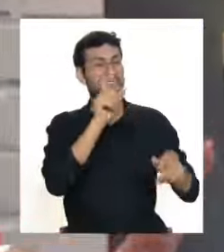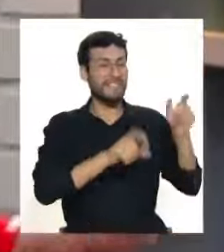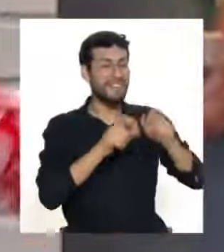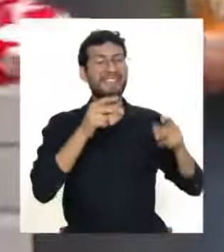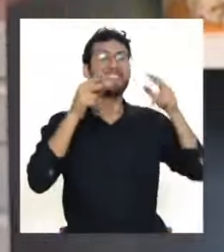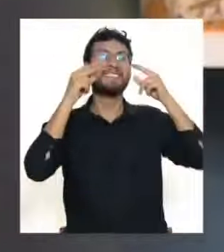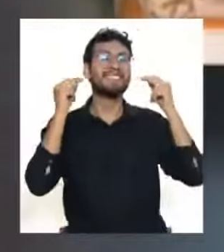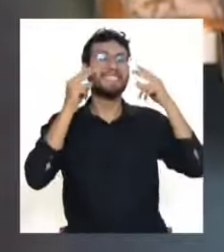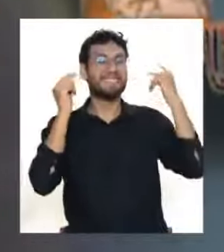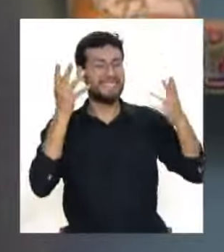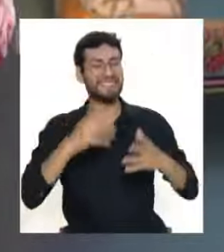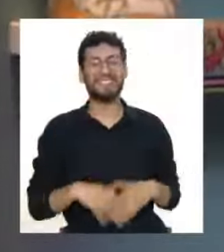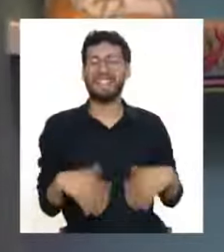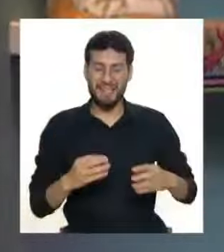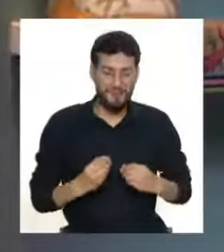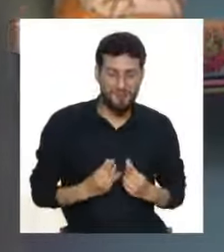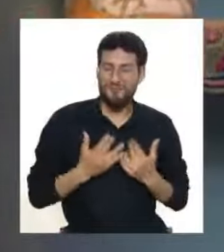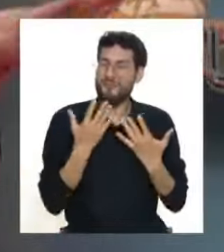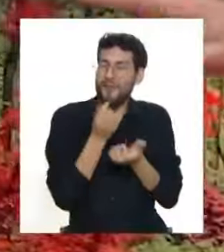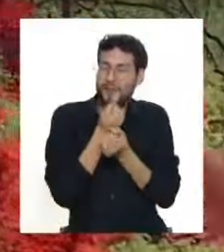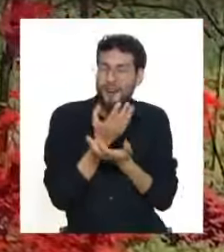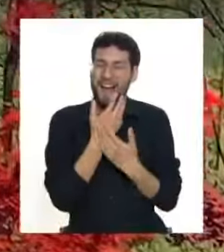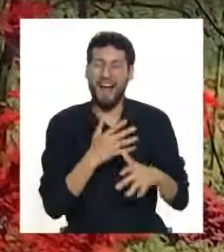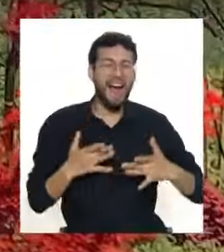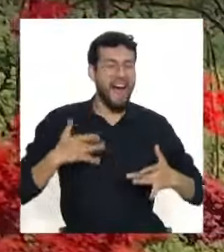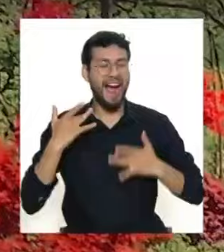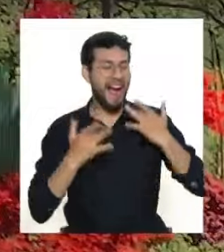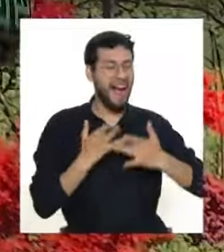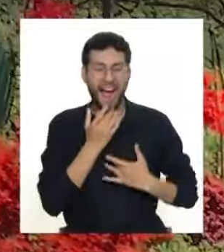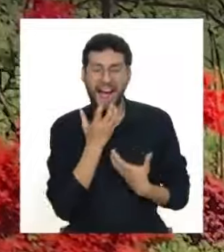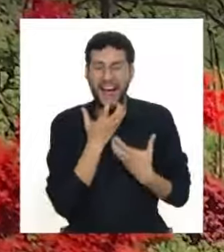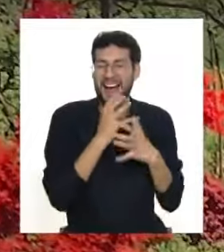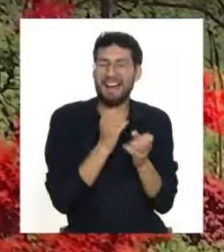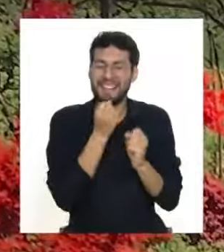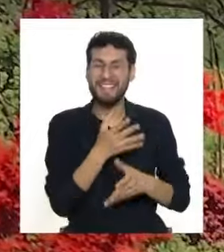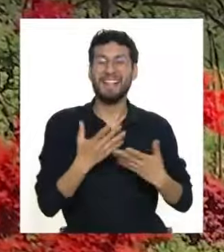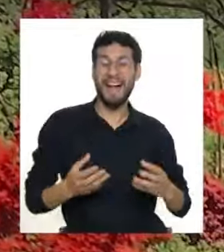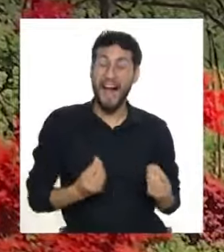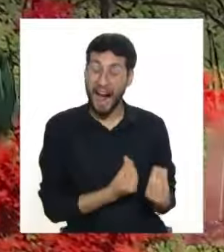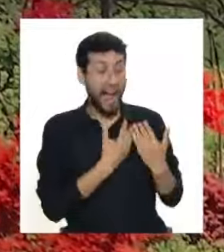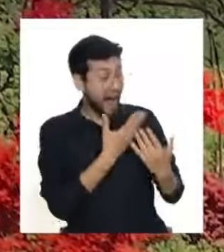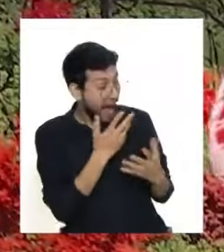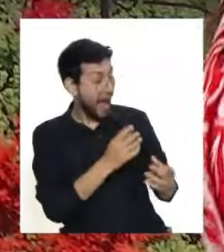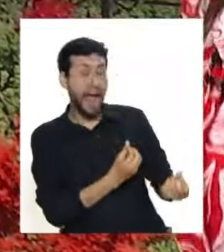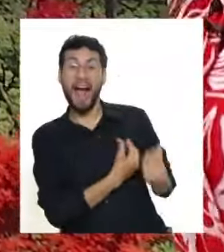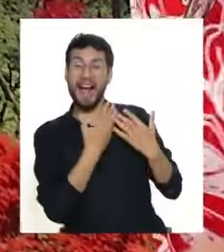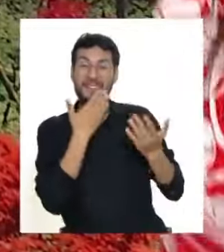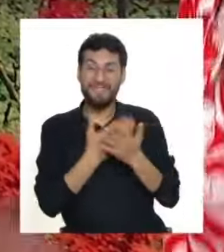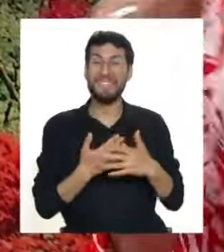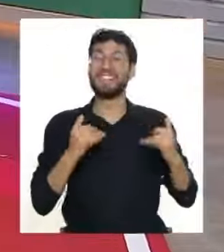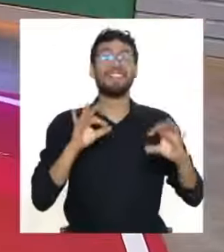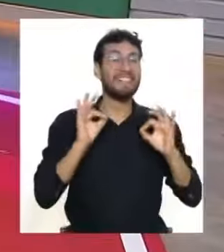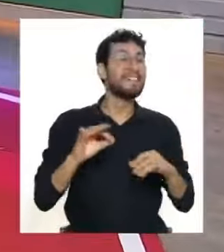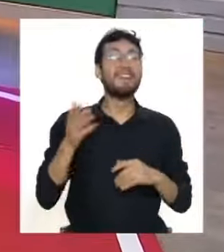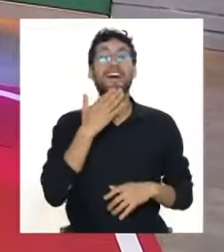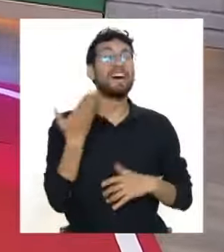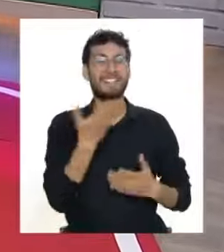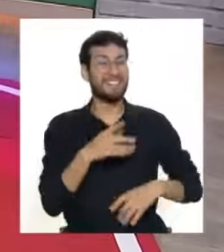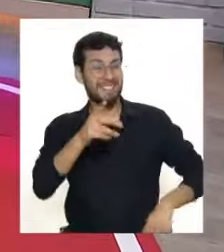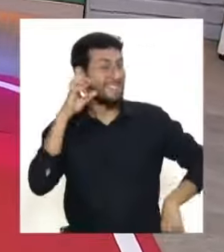de Iquitos, tienen la sangre hermosa, caliente, con una energía que ya es contagiosa. ¿Cómo se ha contagiado nuestro